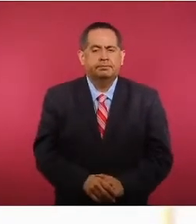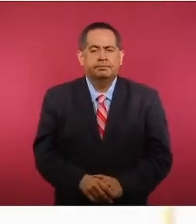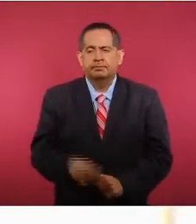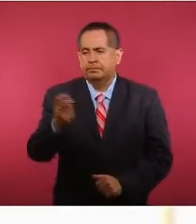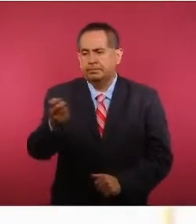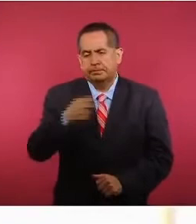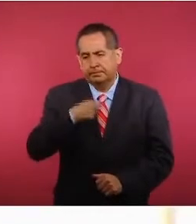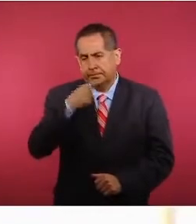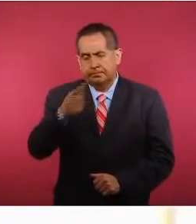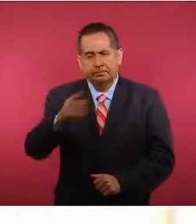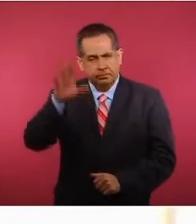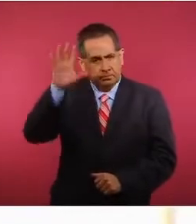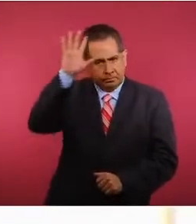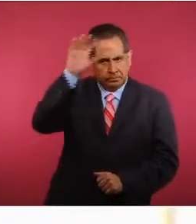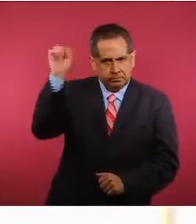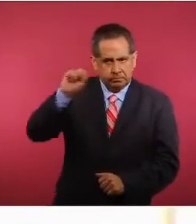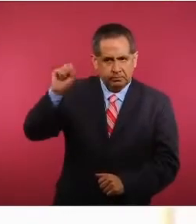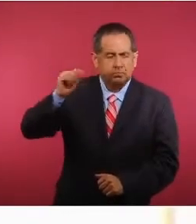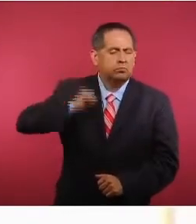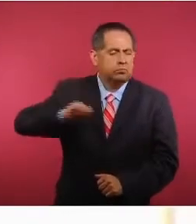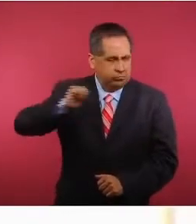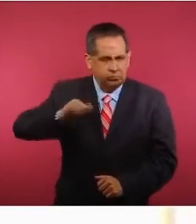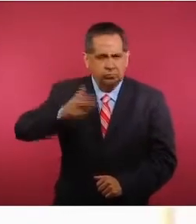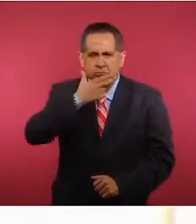Por eso decía Morelos